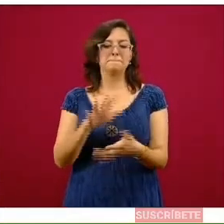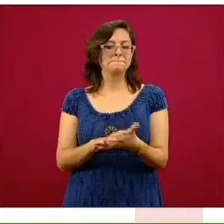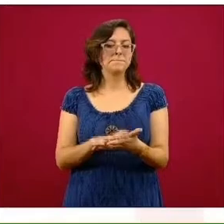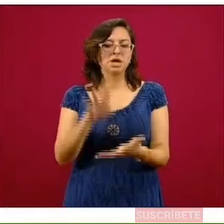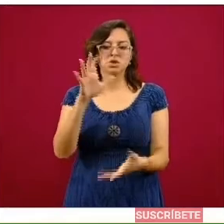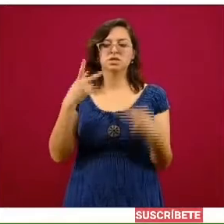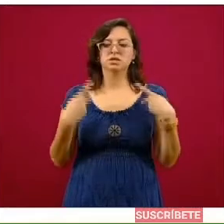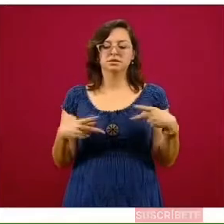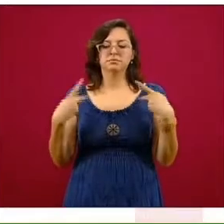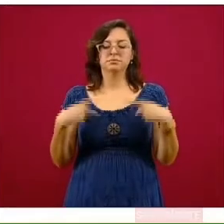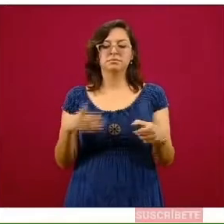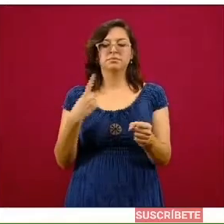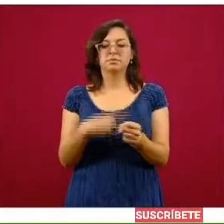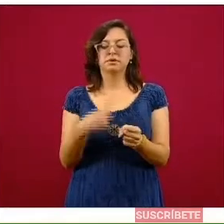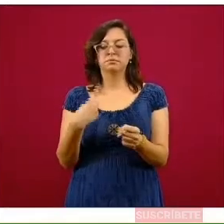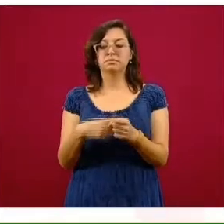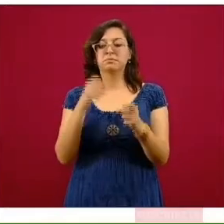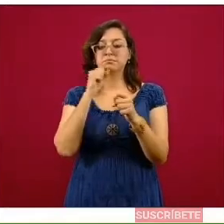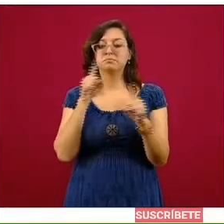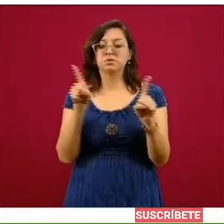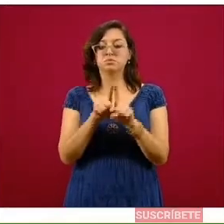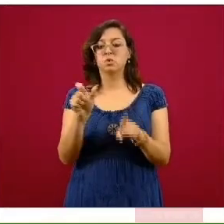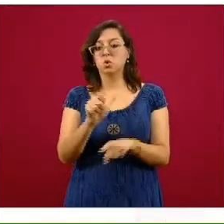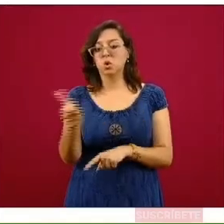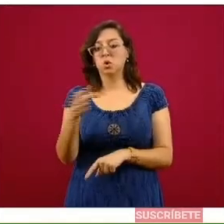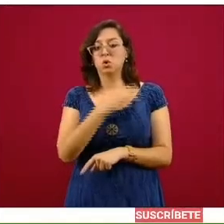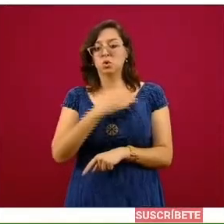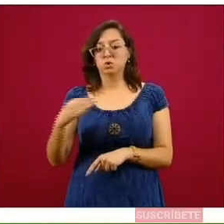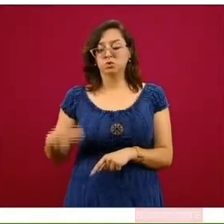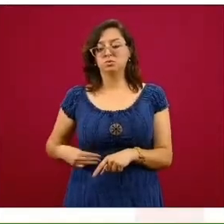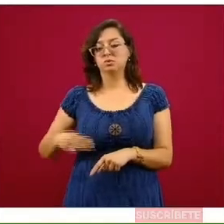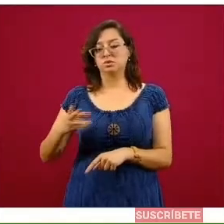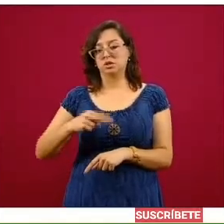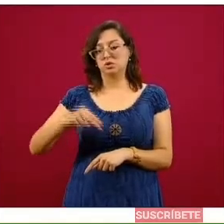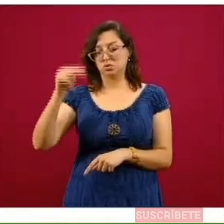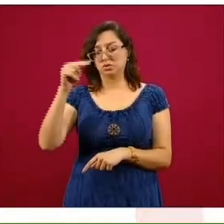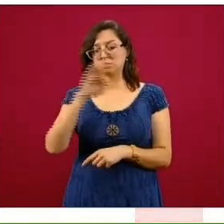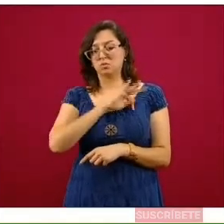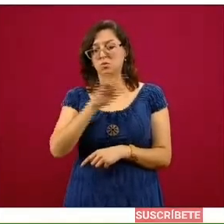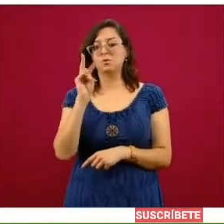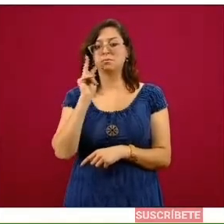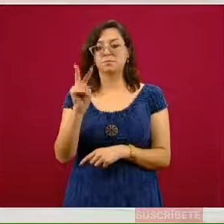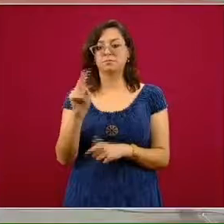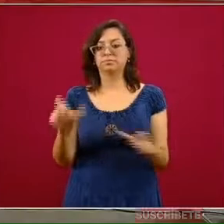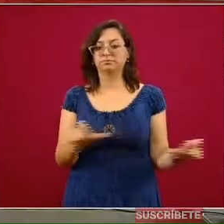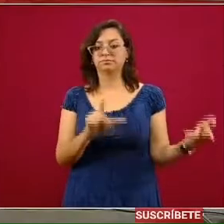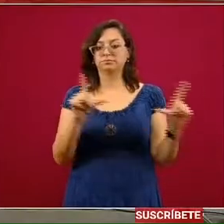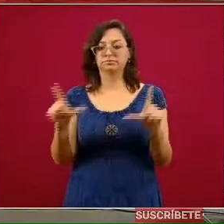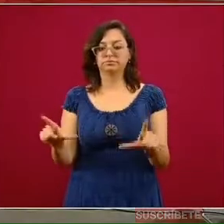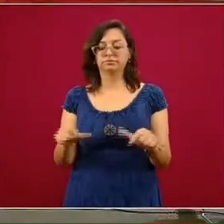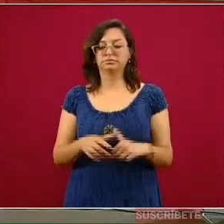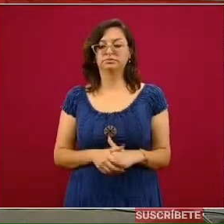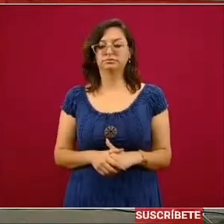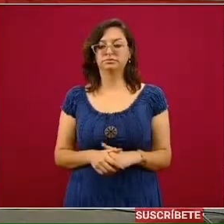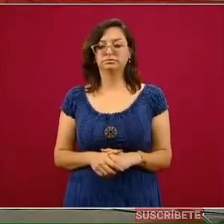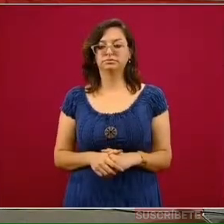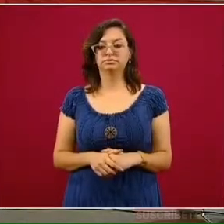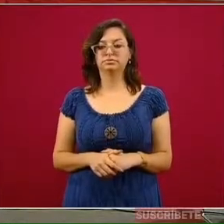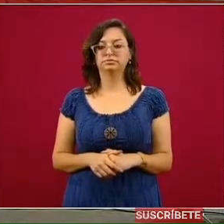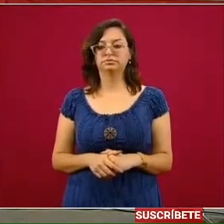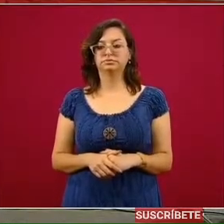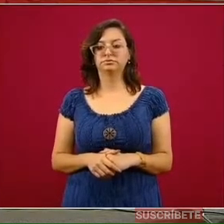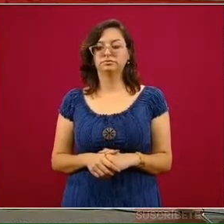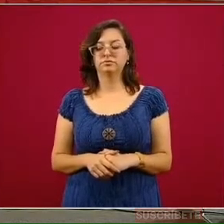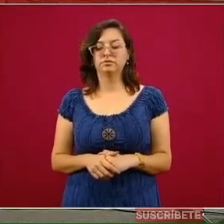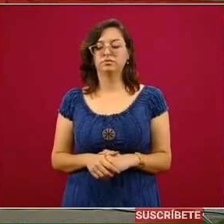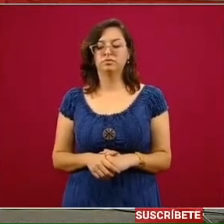mayores tasas de transmisión, así como algunos municipios al norte. Veamos la siguiente diapositiva. Aquí